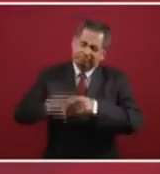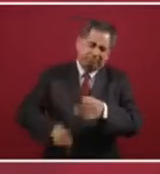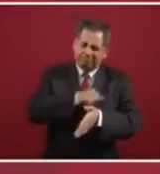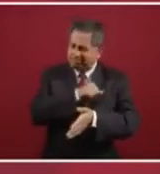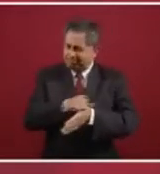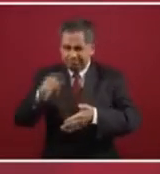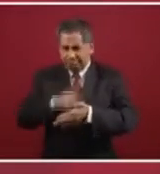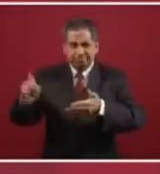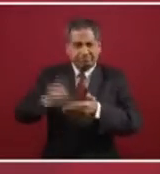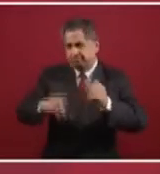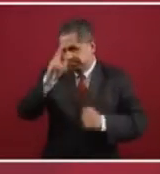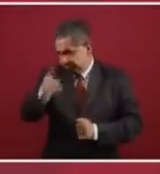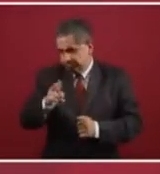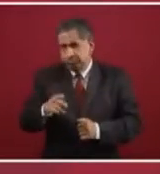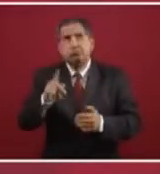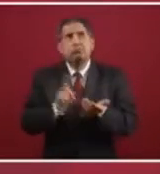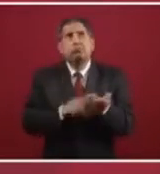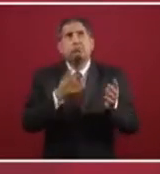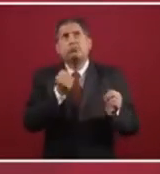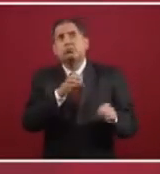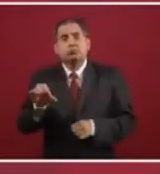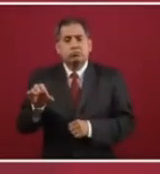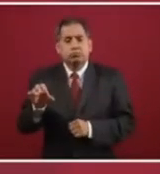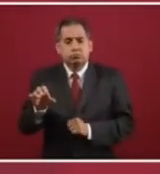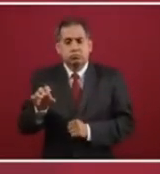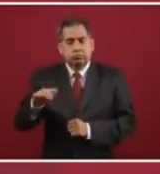México en